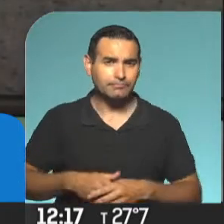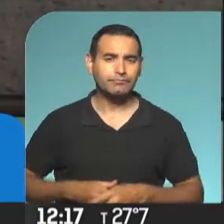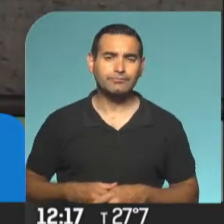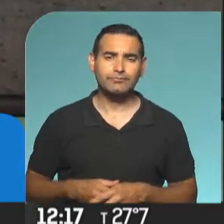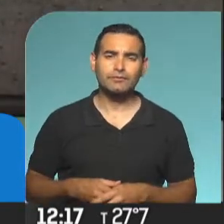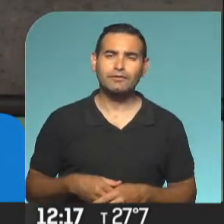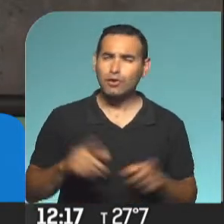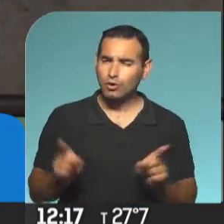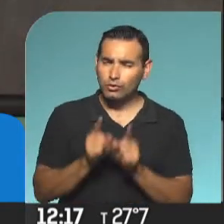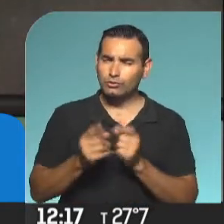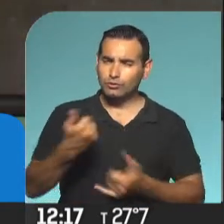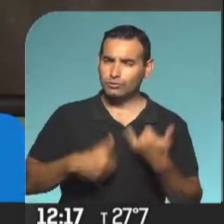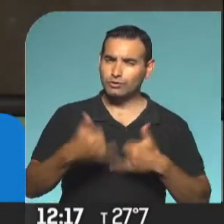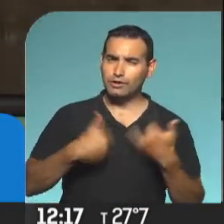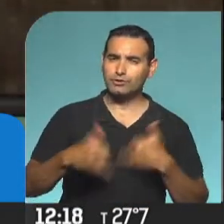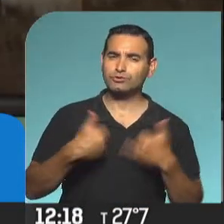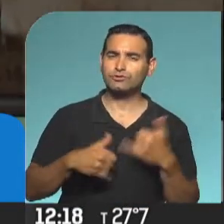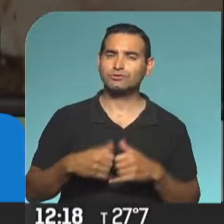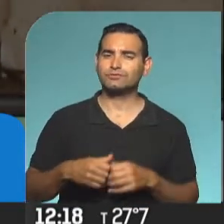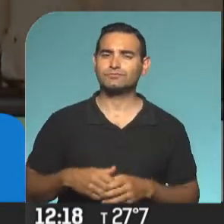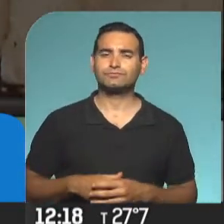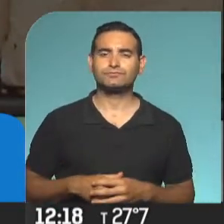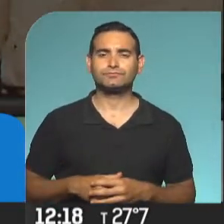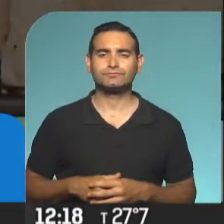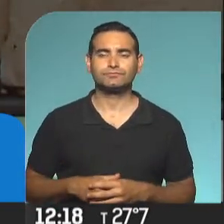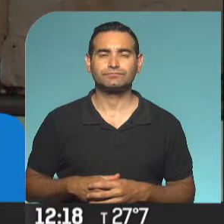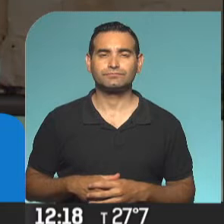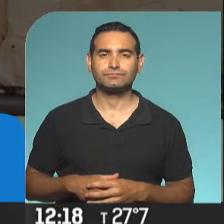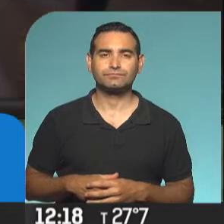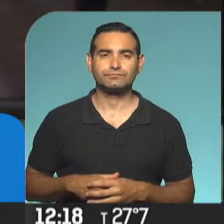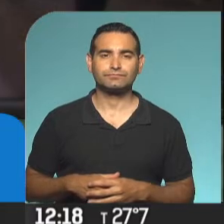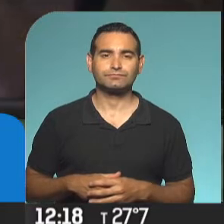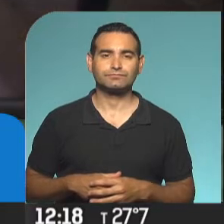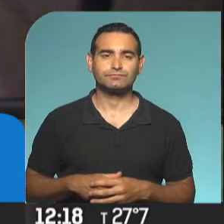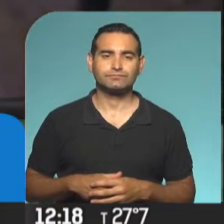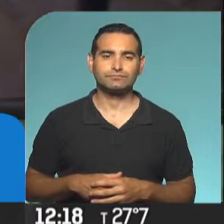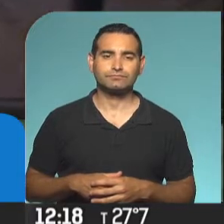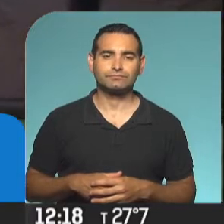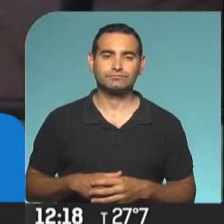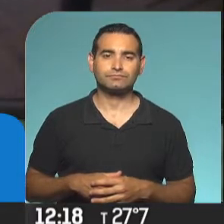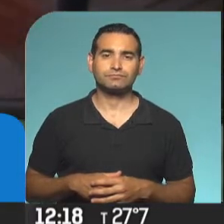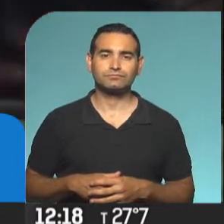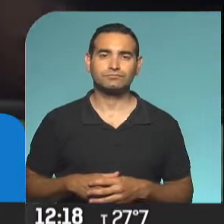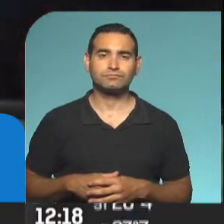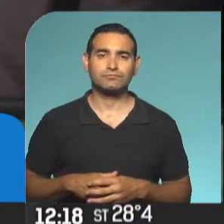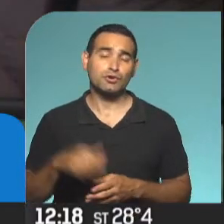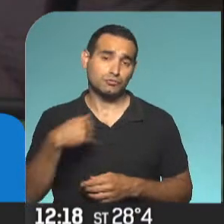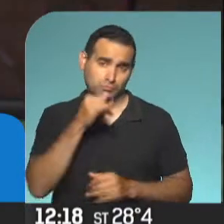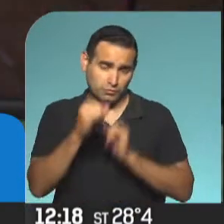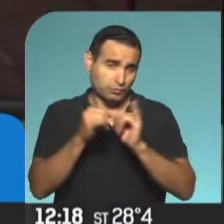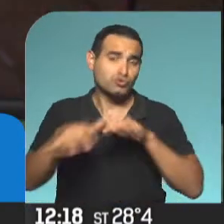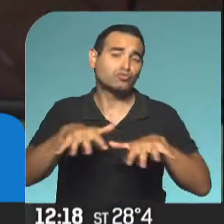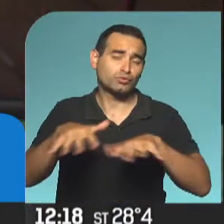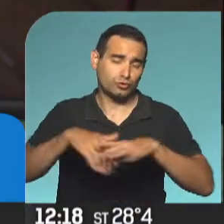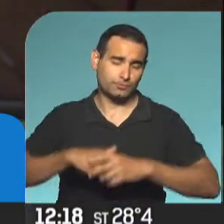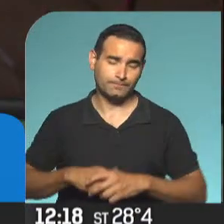no, brevemente nos repasás un poquito algunas de ellas? Bueno, a ver, digo, creo, por ahí planteo algunas escenas, ¿no?